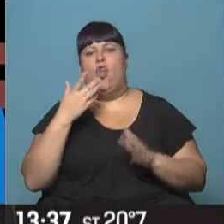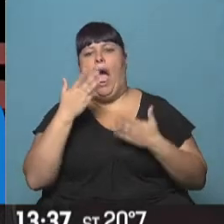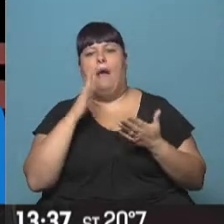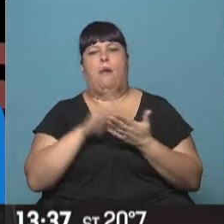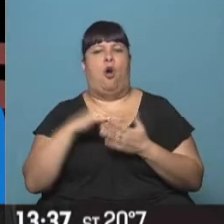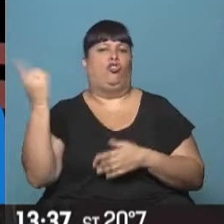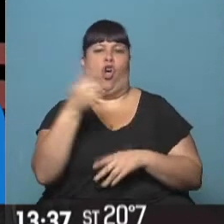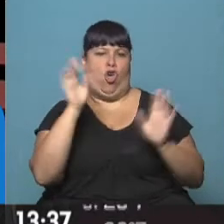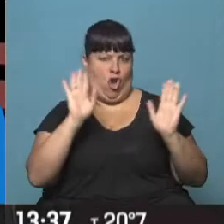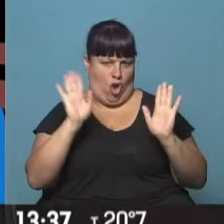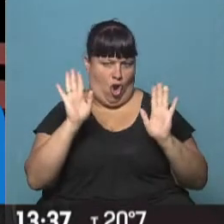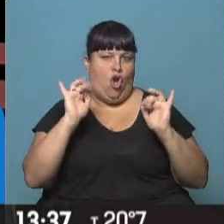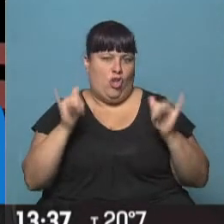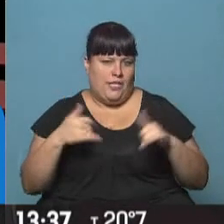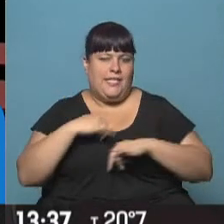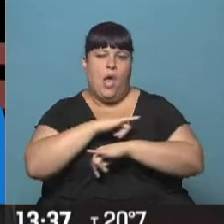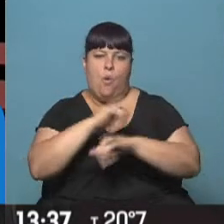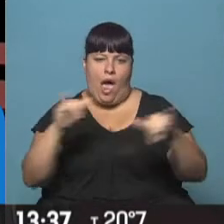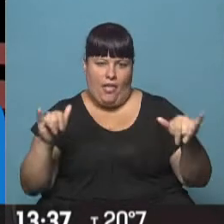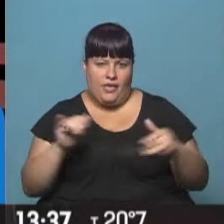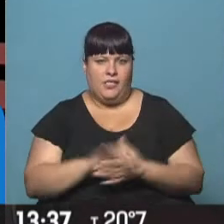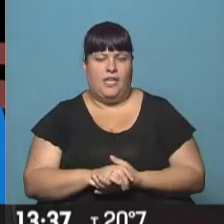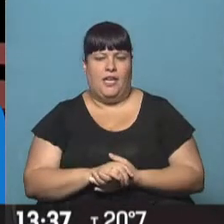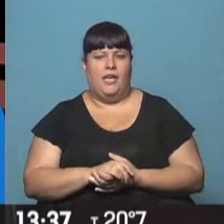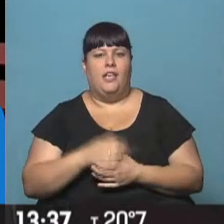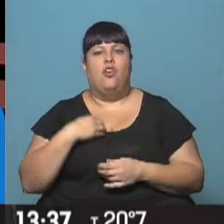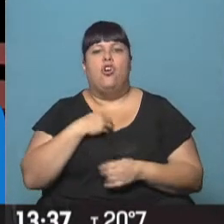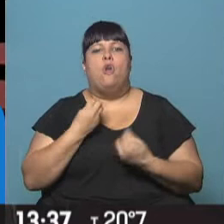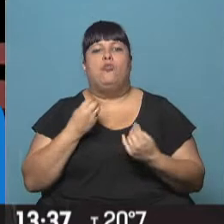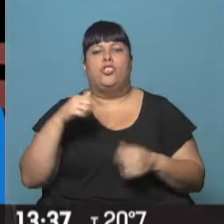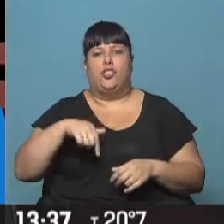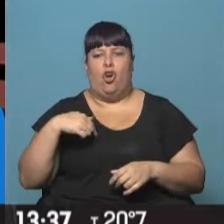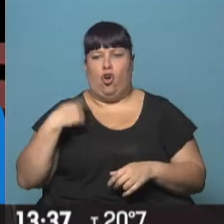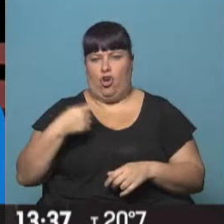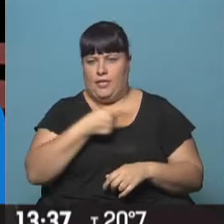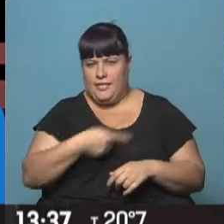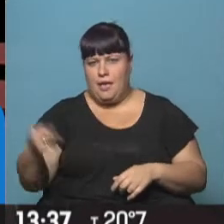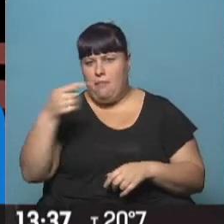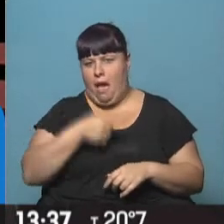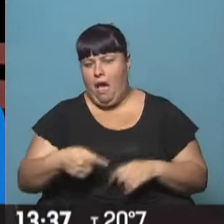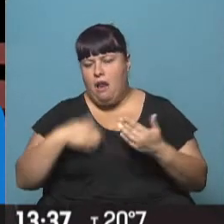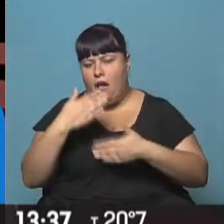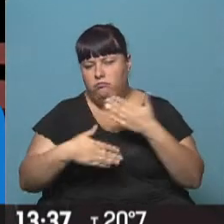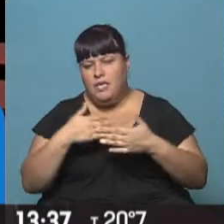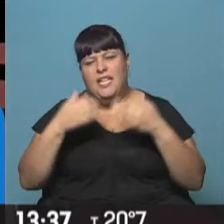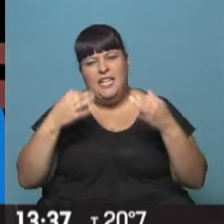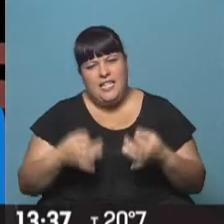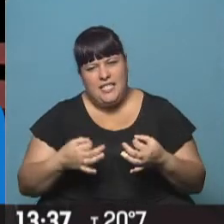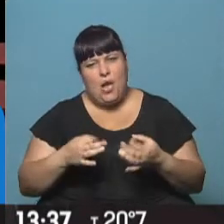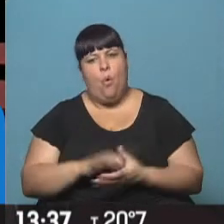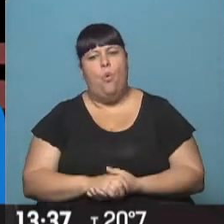en nombre de todos los gobernadores, pero sí transmitirles lo que hemos vivido todas estas semanas y que